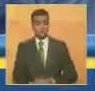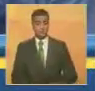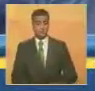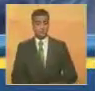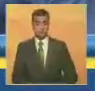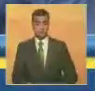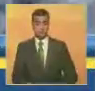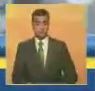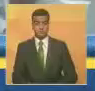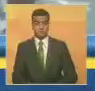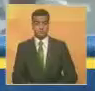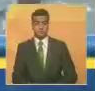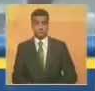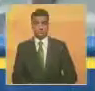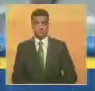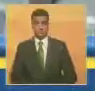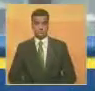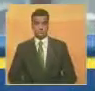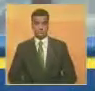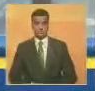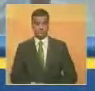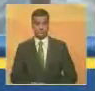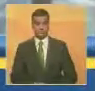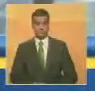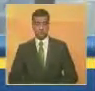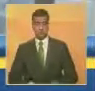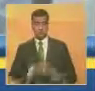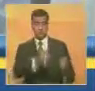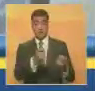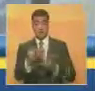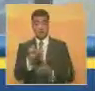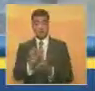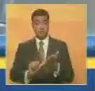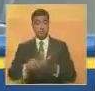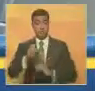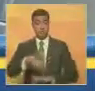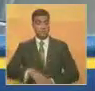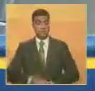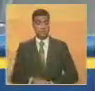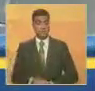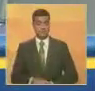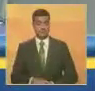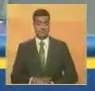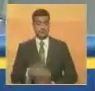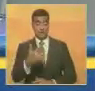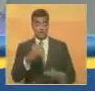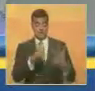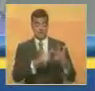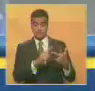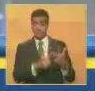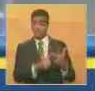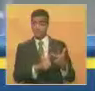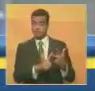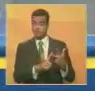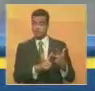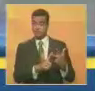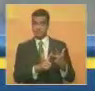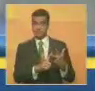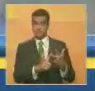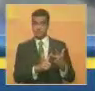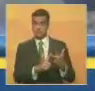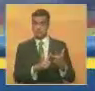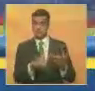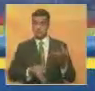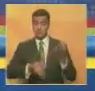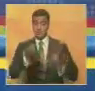gastos de cirugía por supuesto los honorarios de los cirujanos también y la tercera estamos solicitando al tribunal